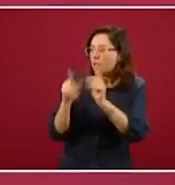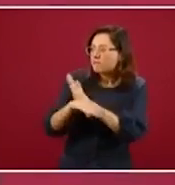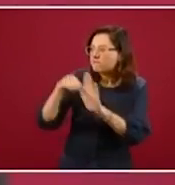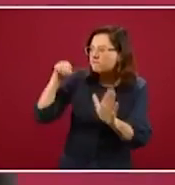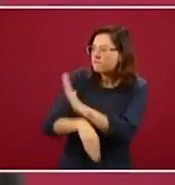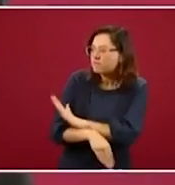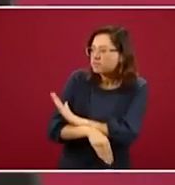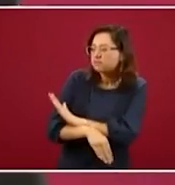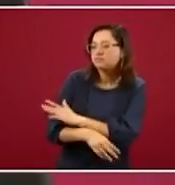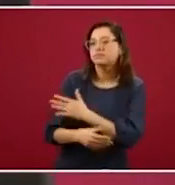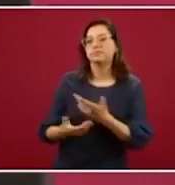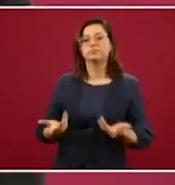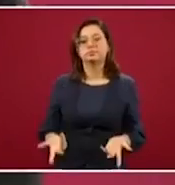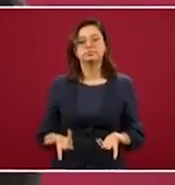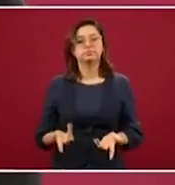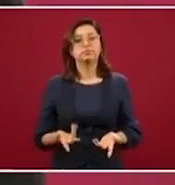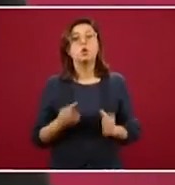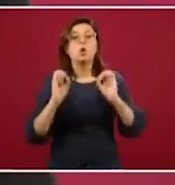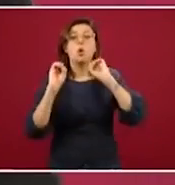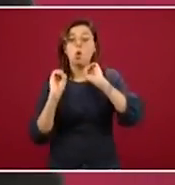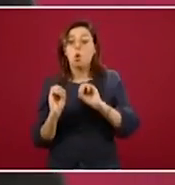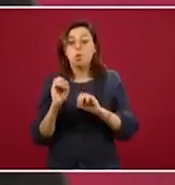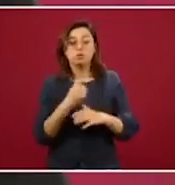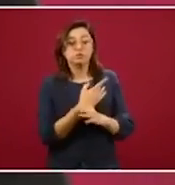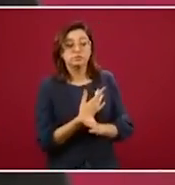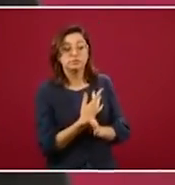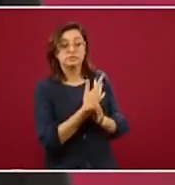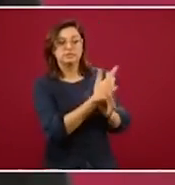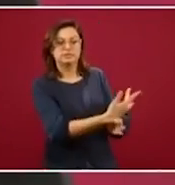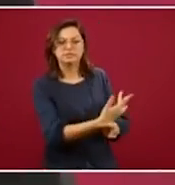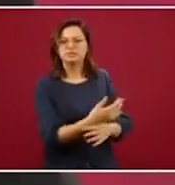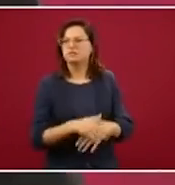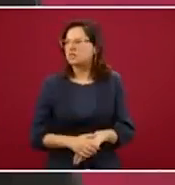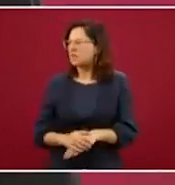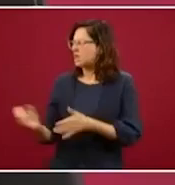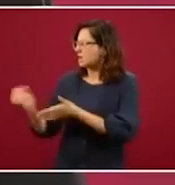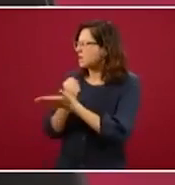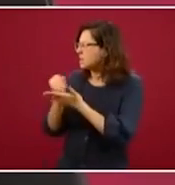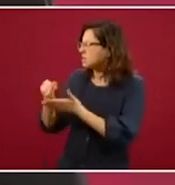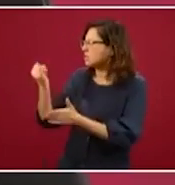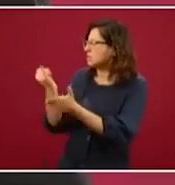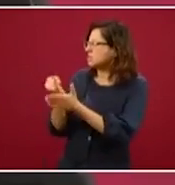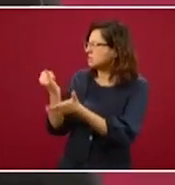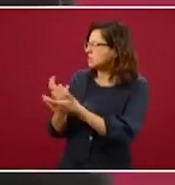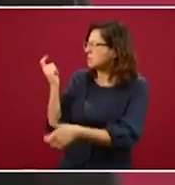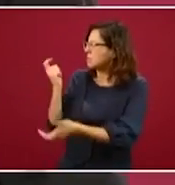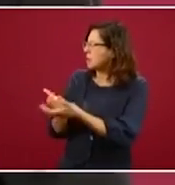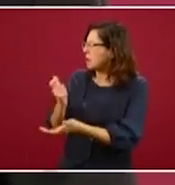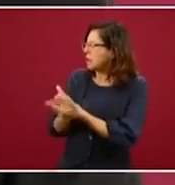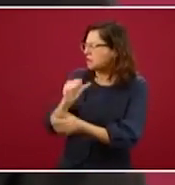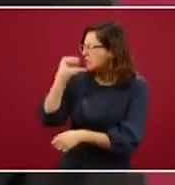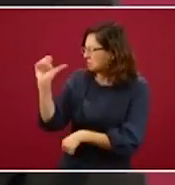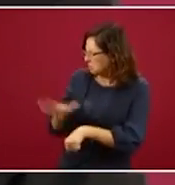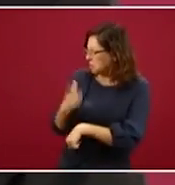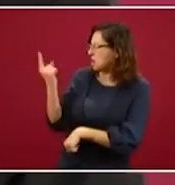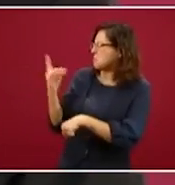dicen ¿por qué créditos sin intereses? Eso es paternalismo,